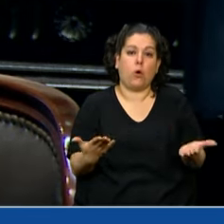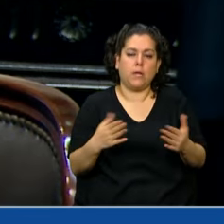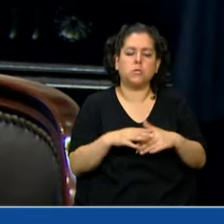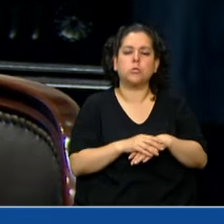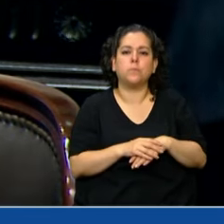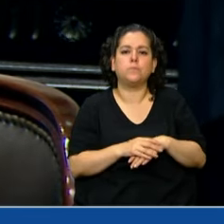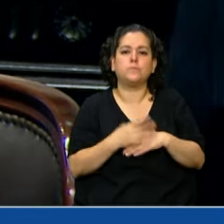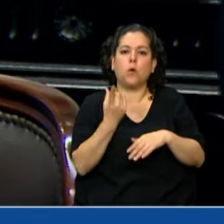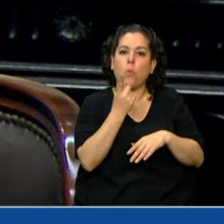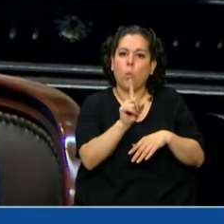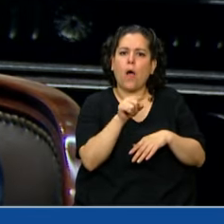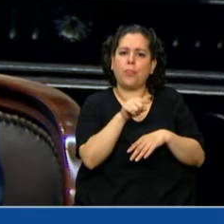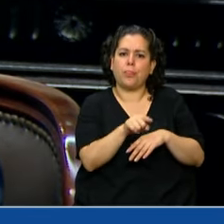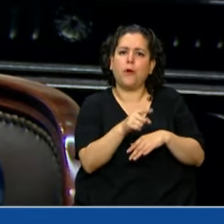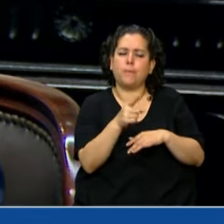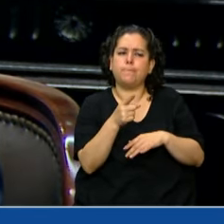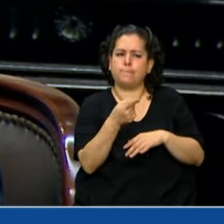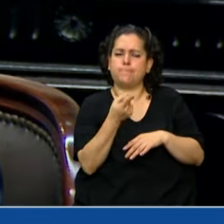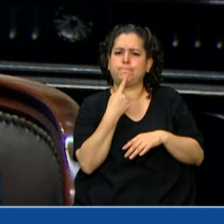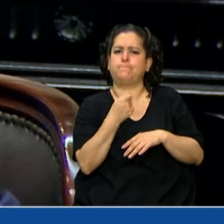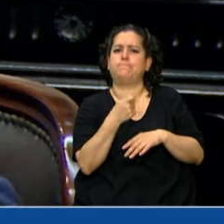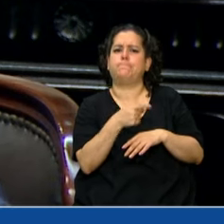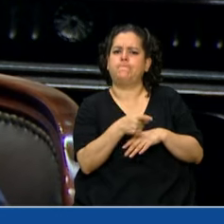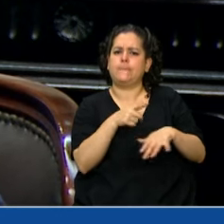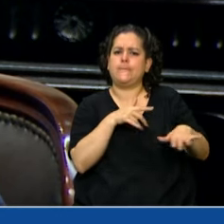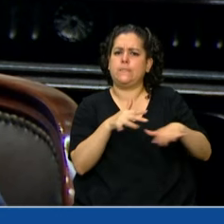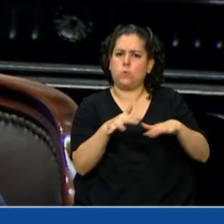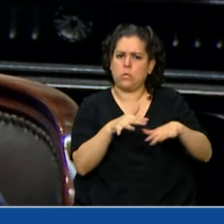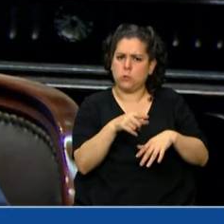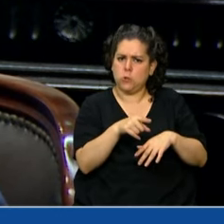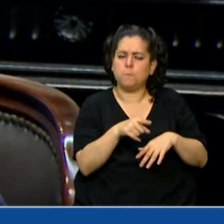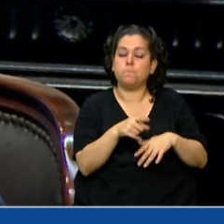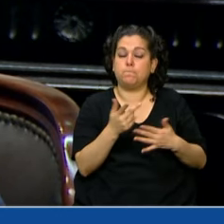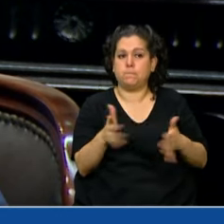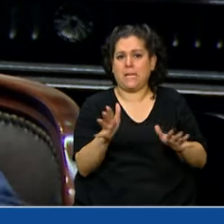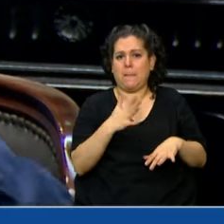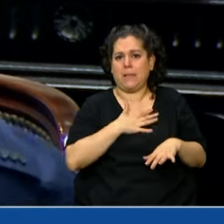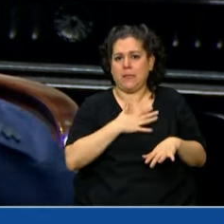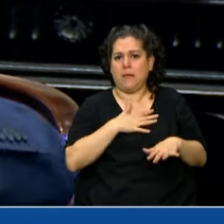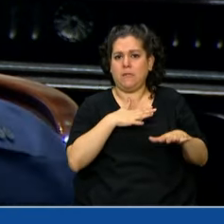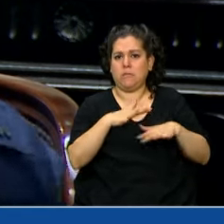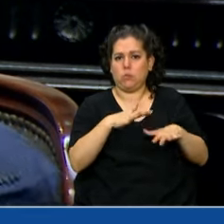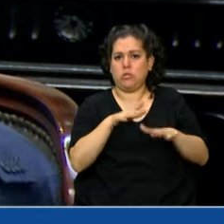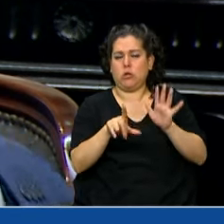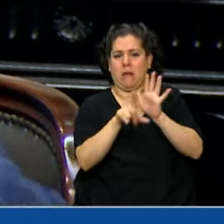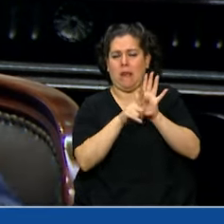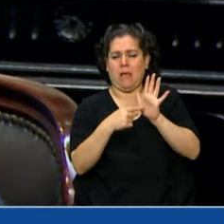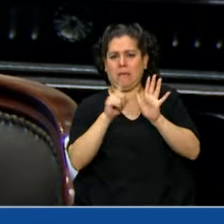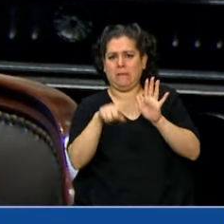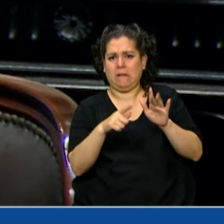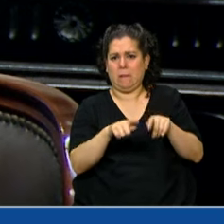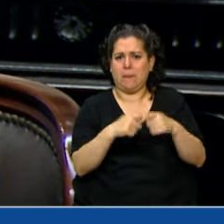una vez comprobada esta esta lamentable consecuencia de la ley empezamos a